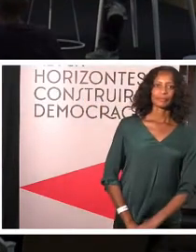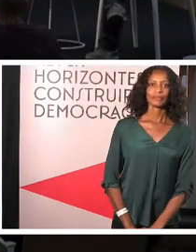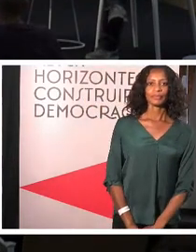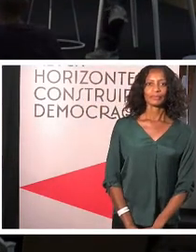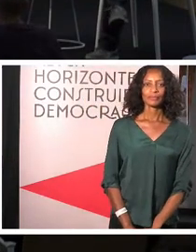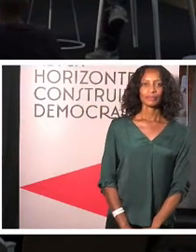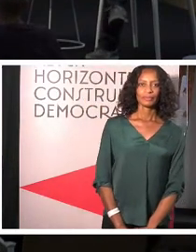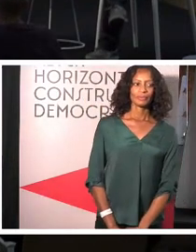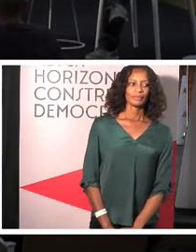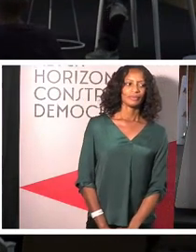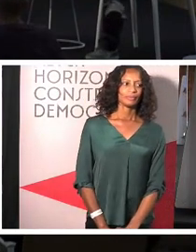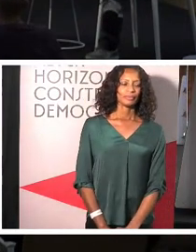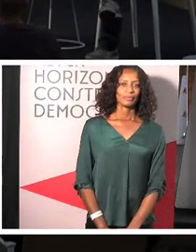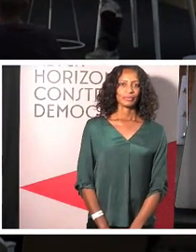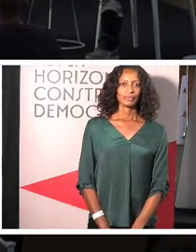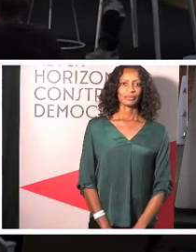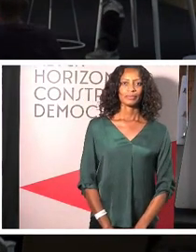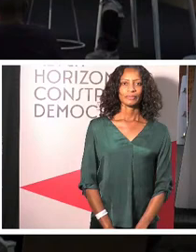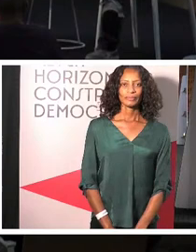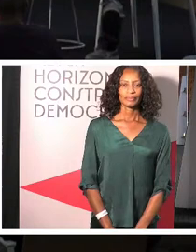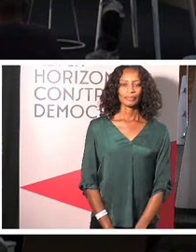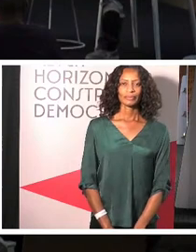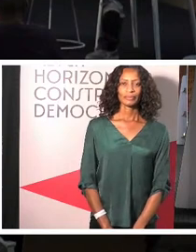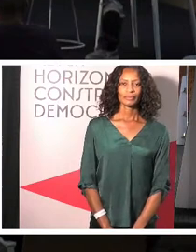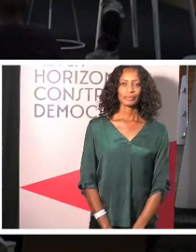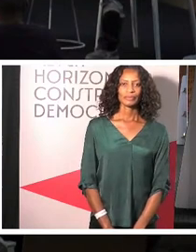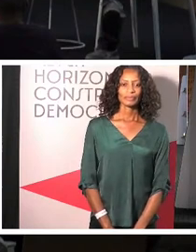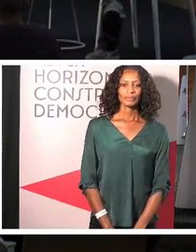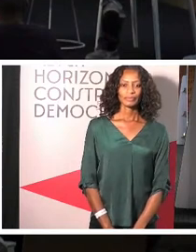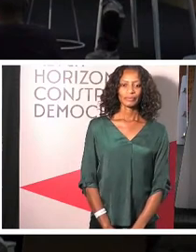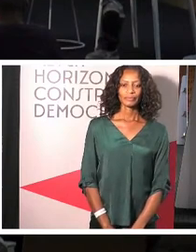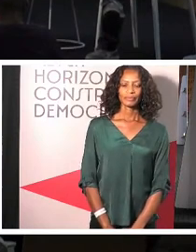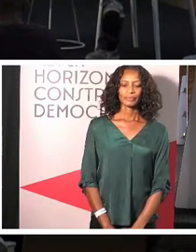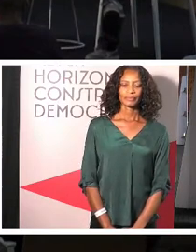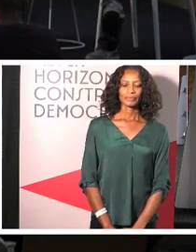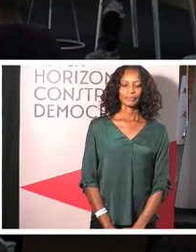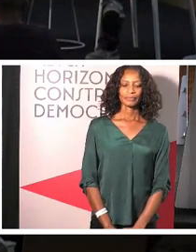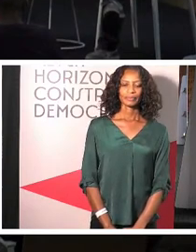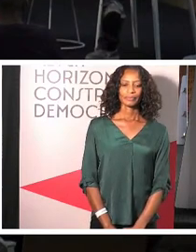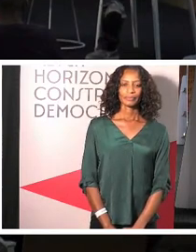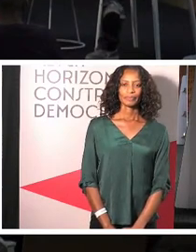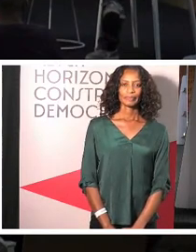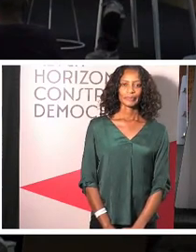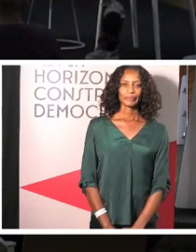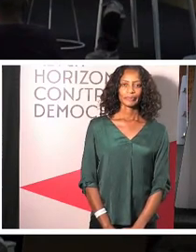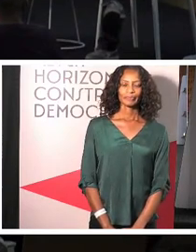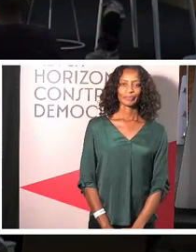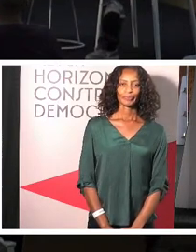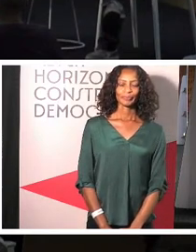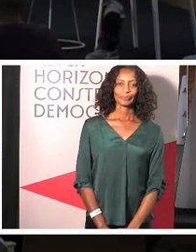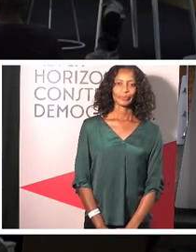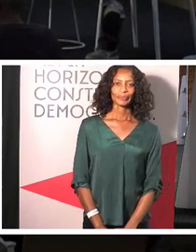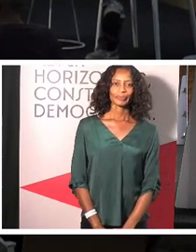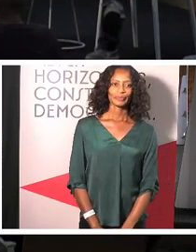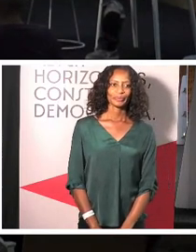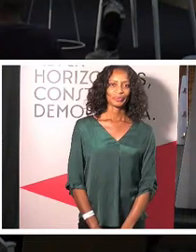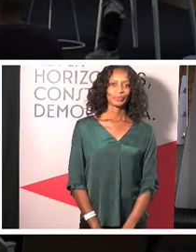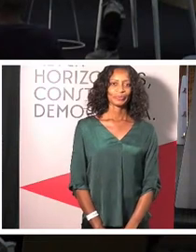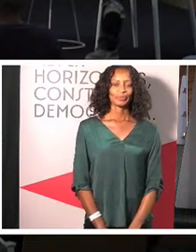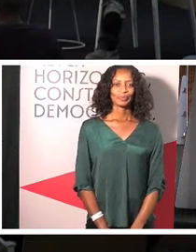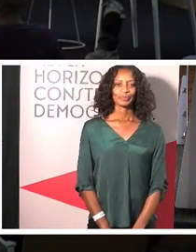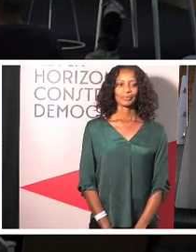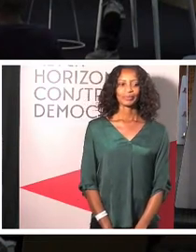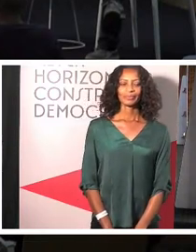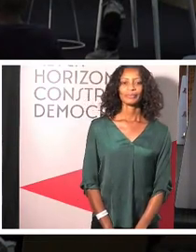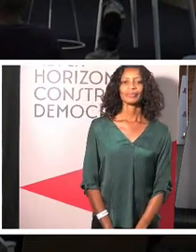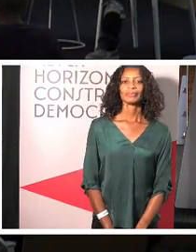¿Cómo? Había un orden previsto. Vale, pues el orden previsto era exactamente. Creo que empiezo